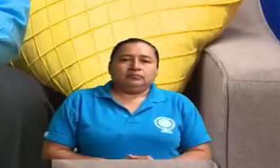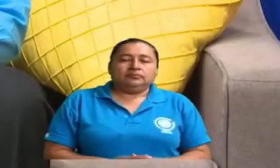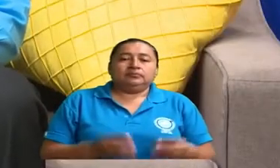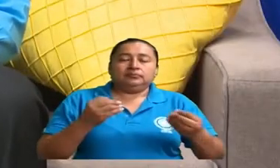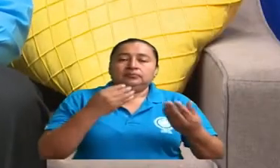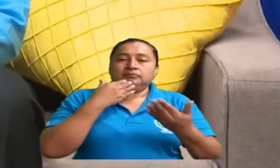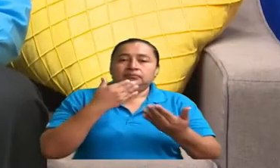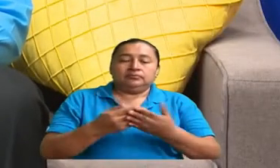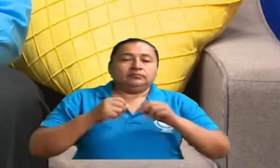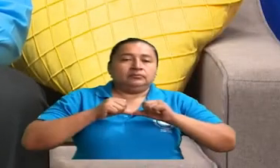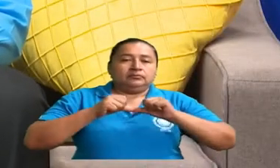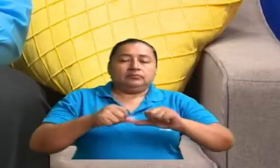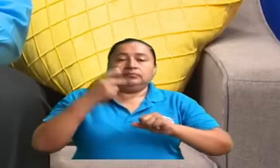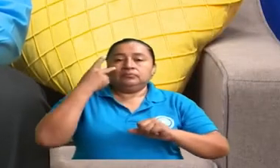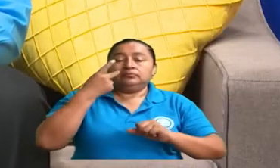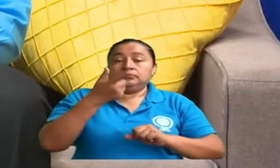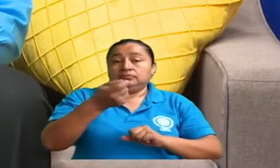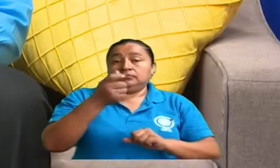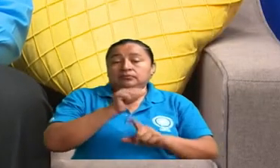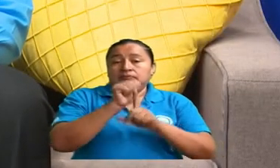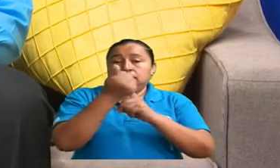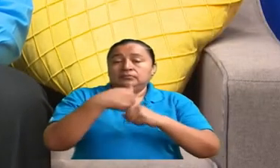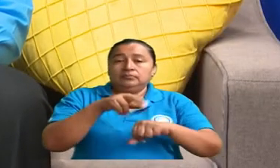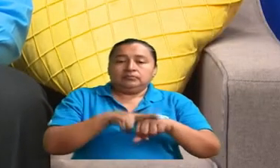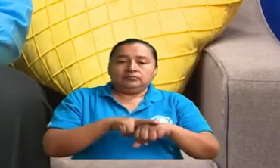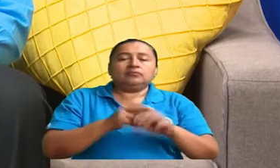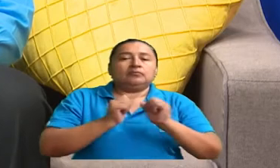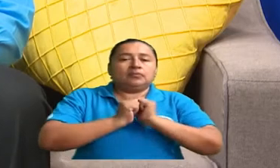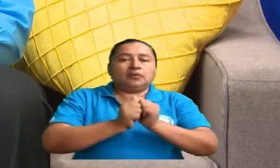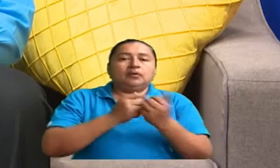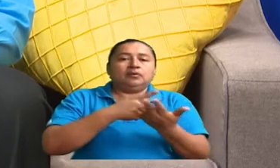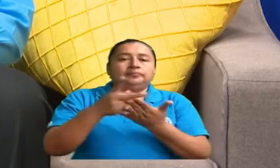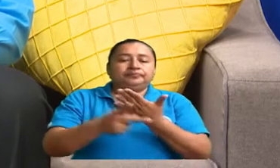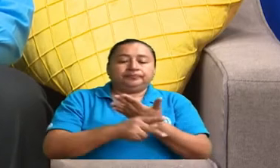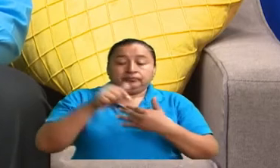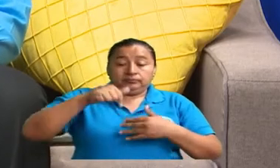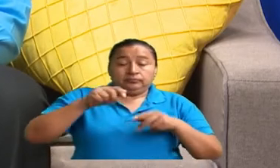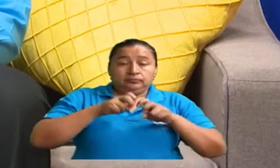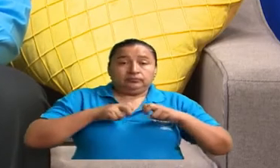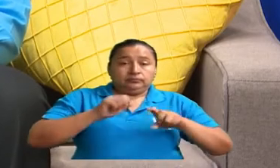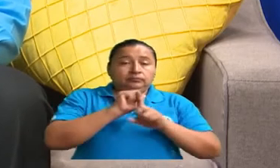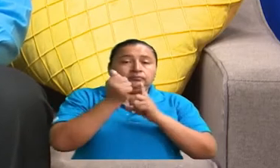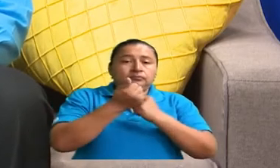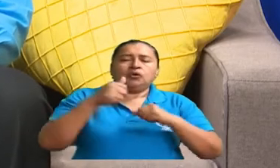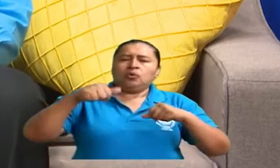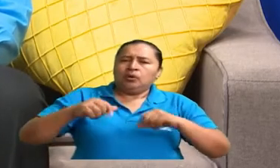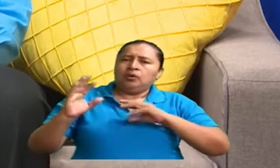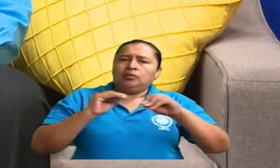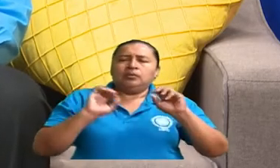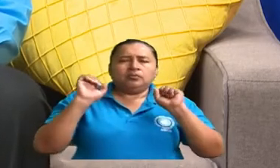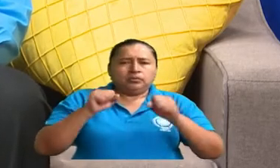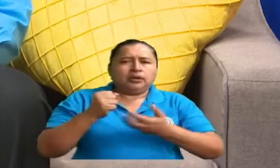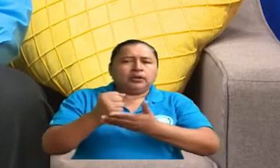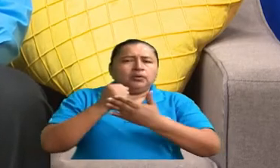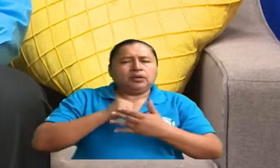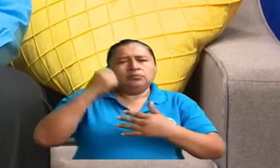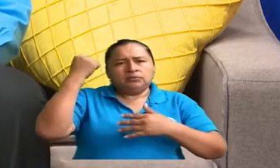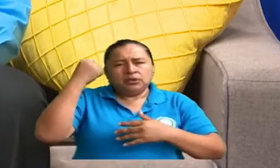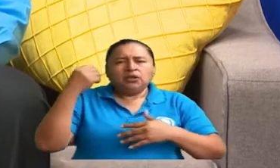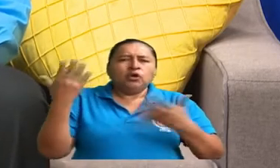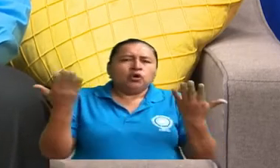Muchísimas gracias por continuar en sintonía del canal parlamentario y acompañándonos en su programa desde el Parlamento, pues una conversación que nos ayuda a entender cómo podemos